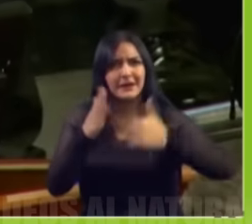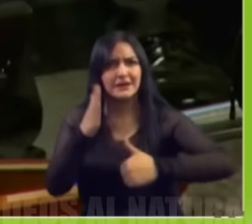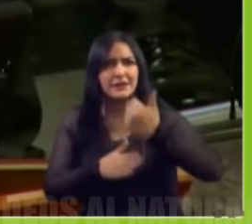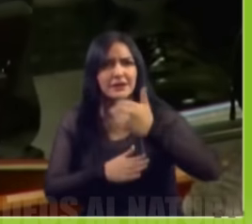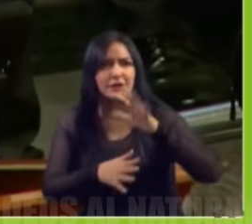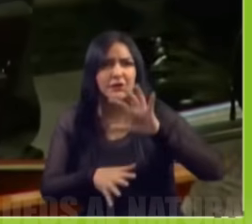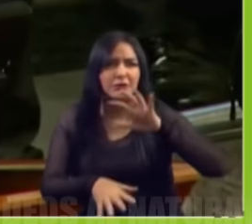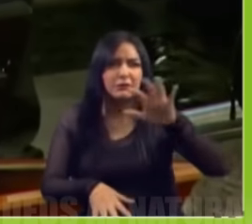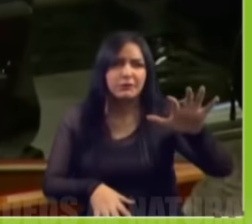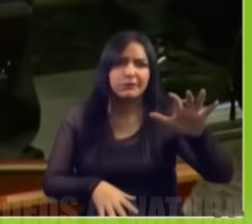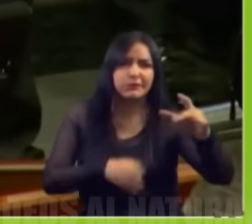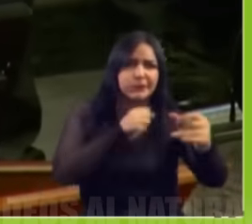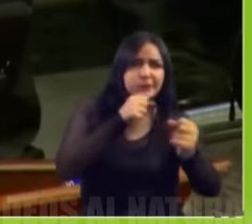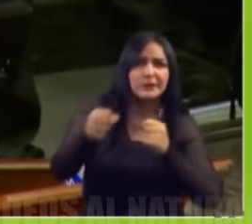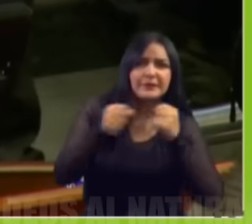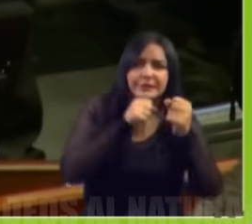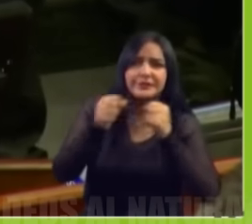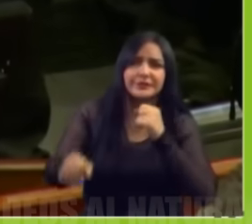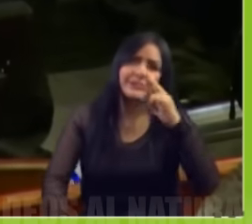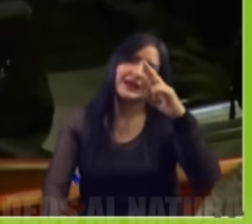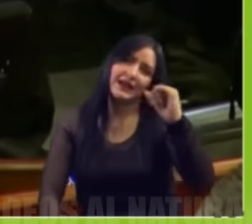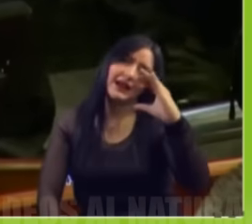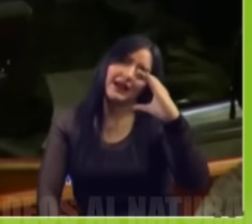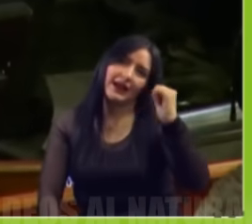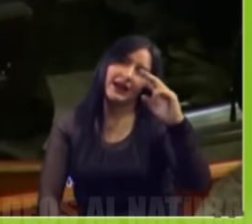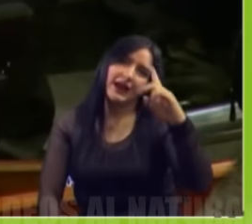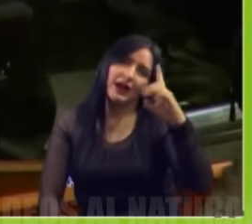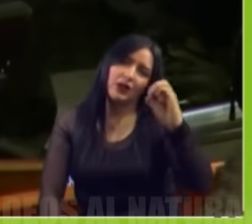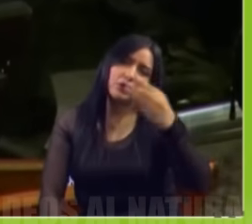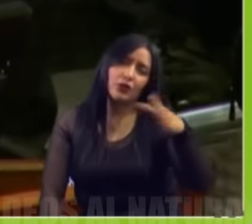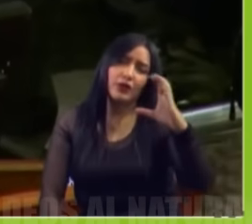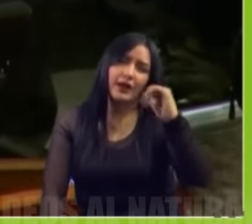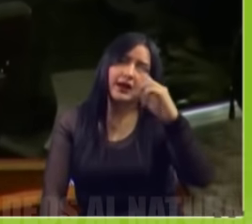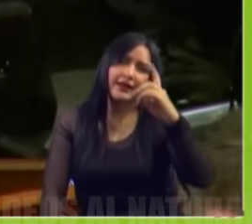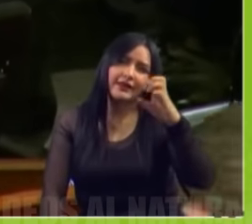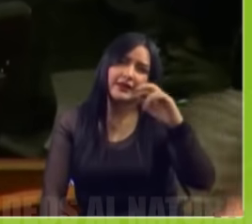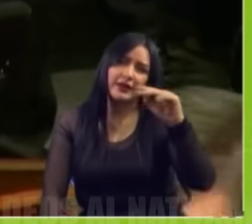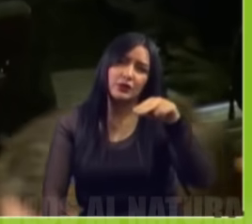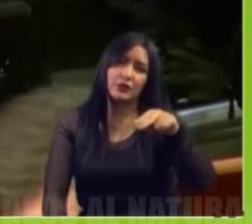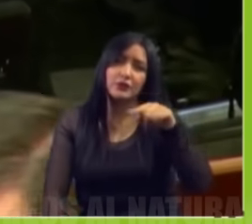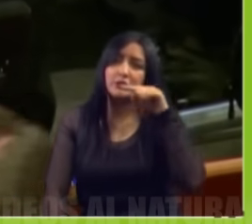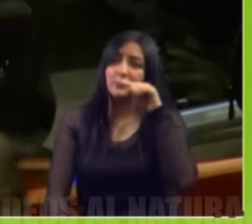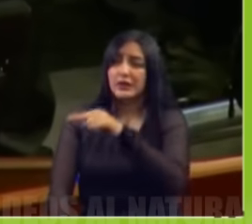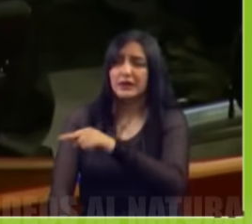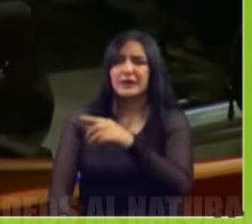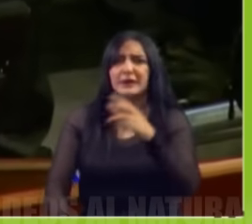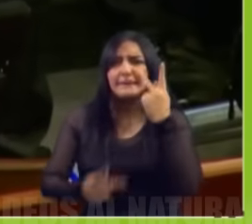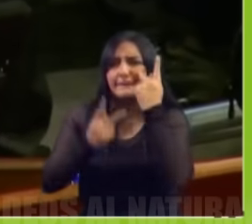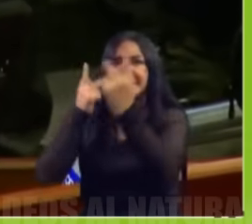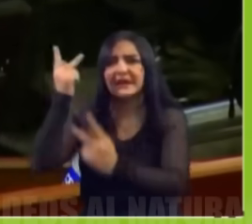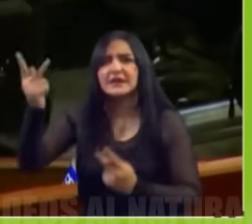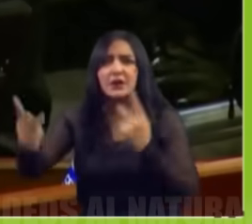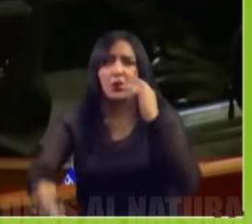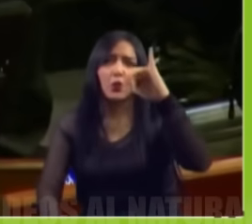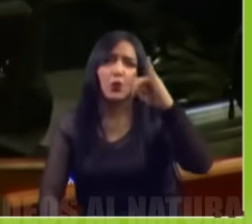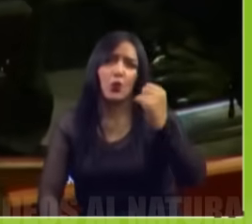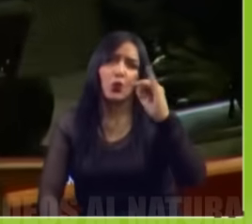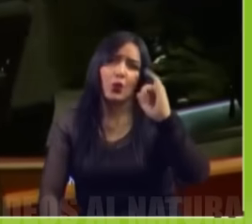por parte del periodista Ricardo Calderón las visitas de Juan Fernando Petro a La Picota.